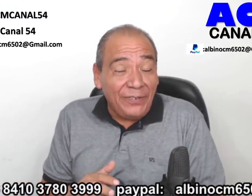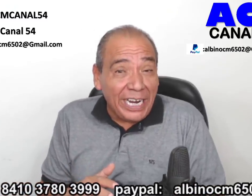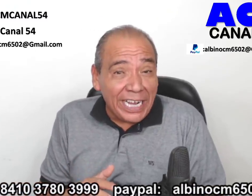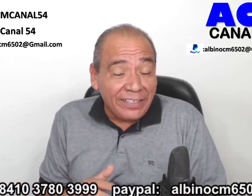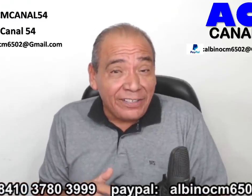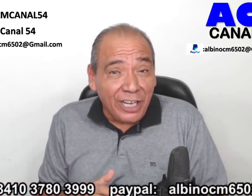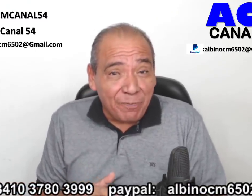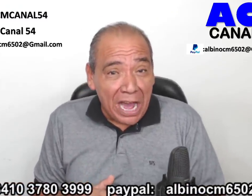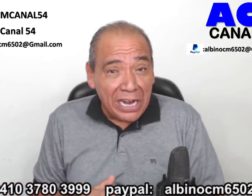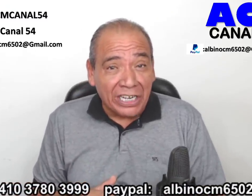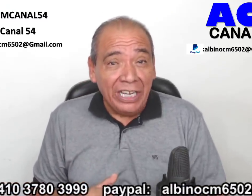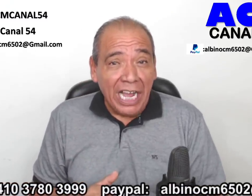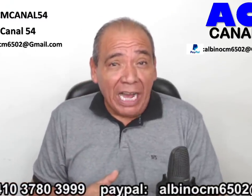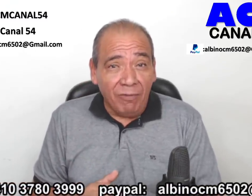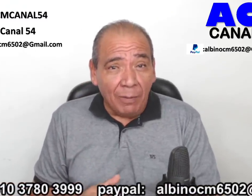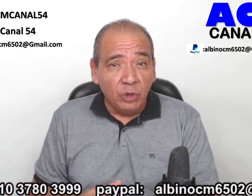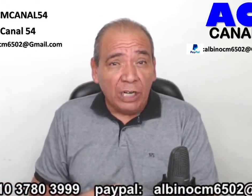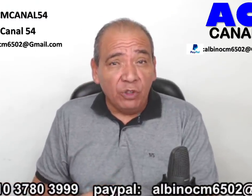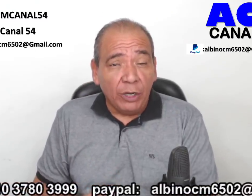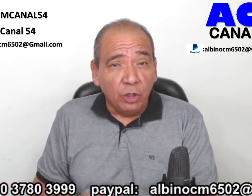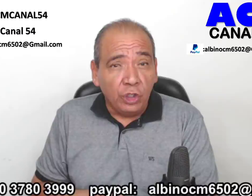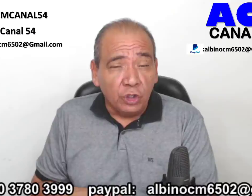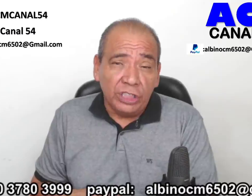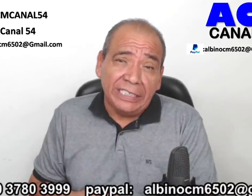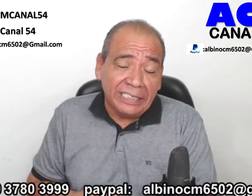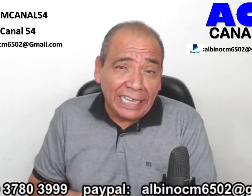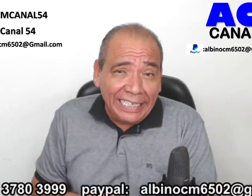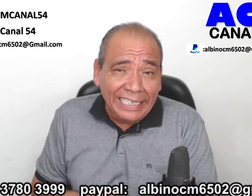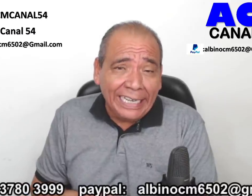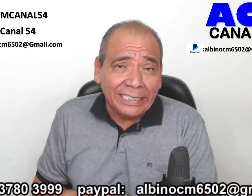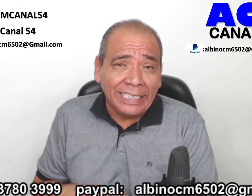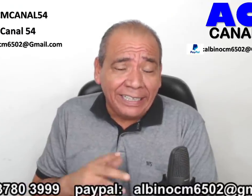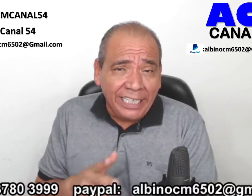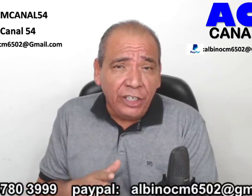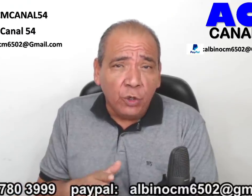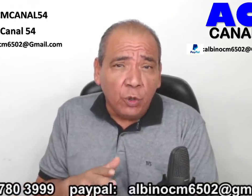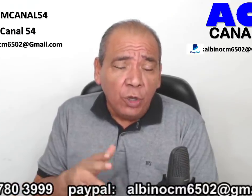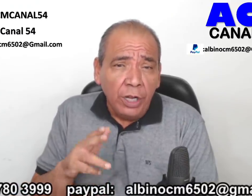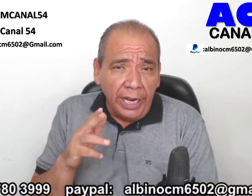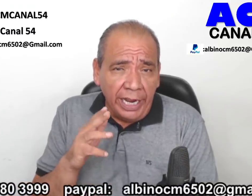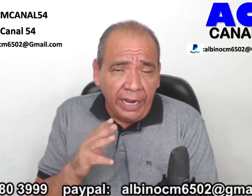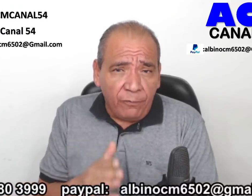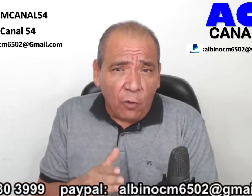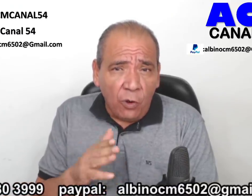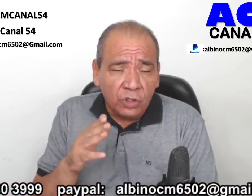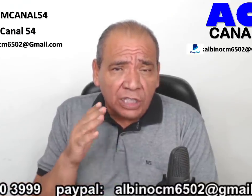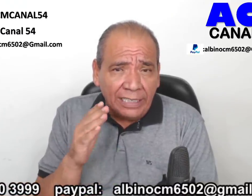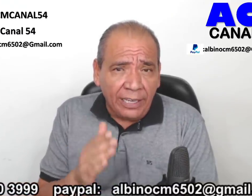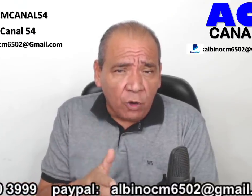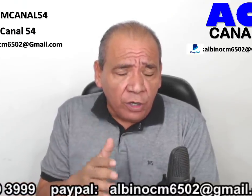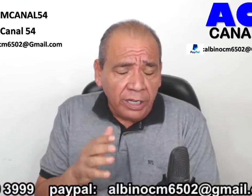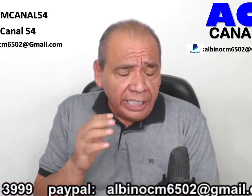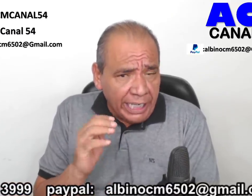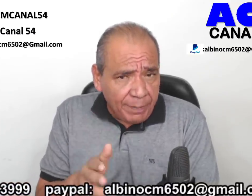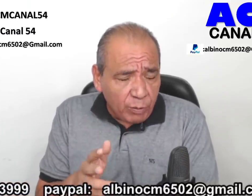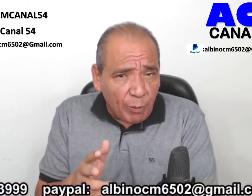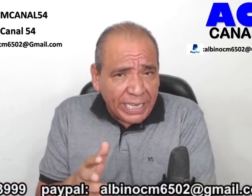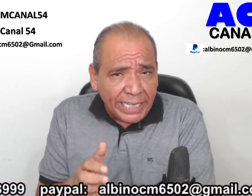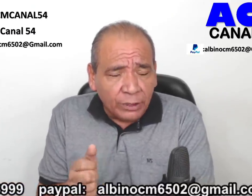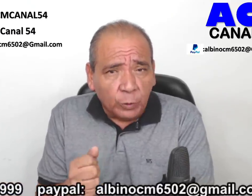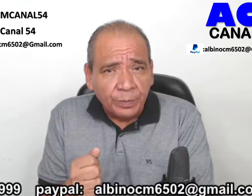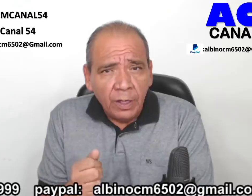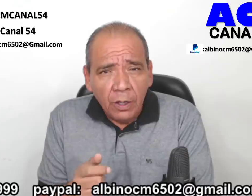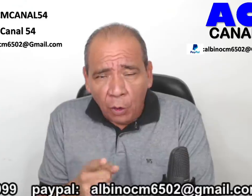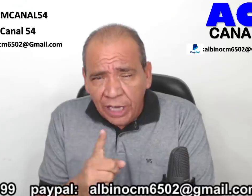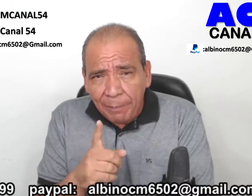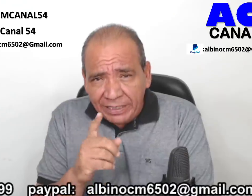la refinería de Deer Park, hablamos de los negocios de Salinas, Cedillo, Fox, Calderón y el mismo Peña